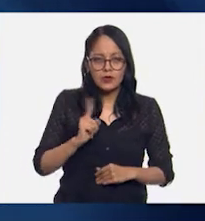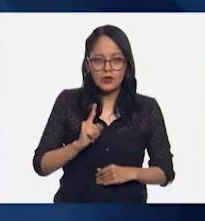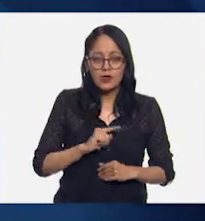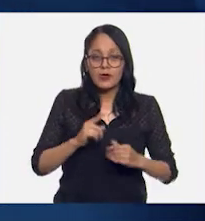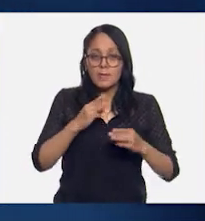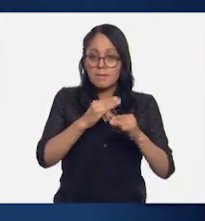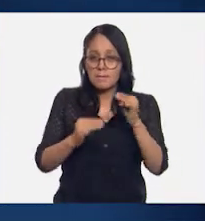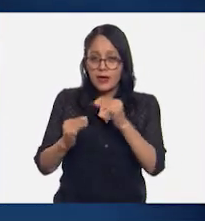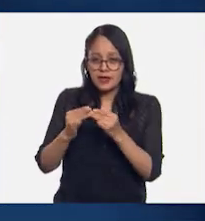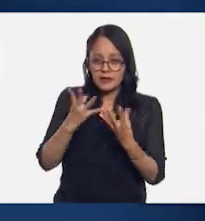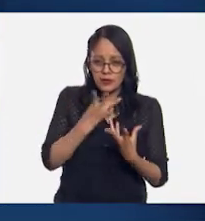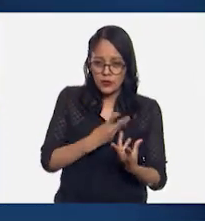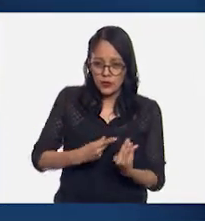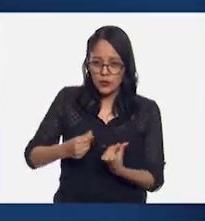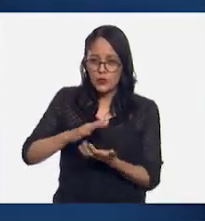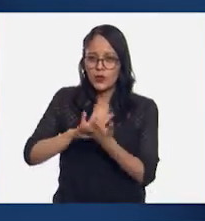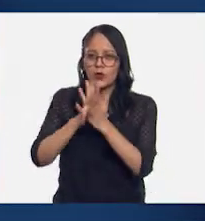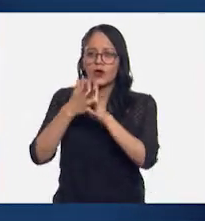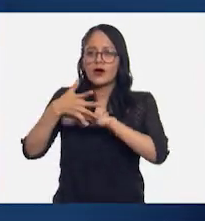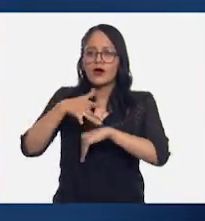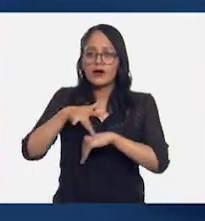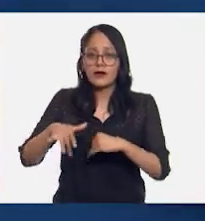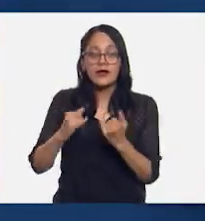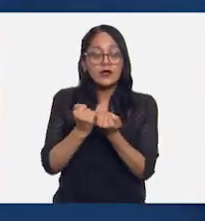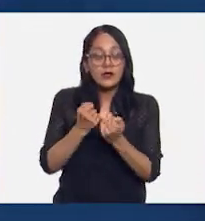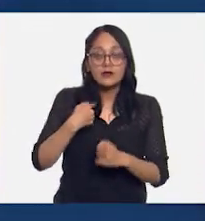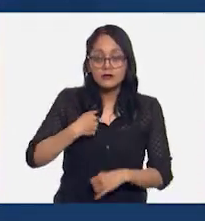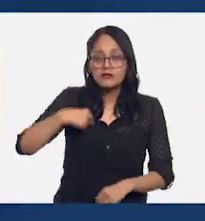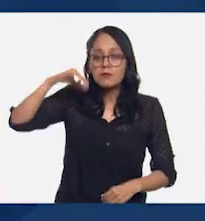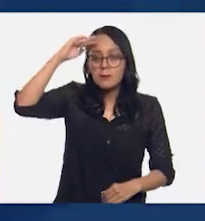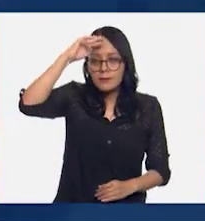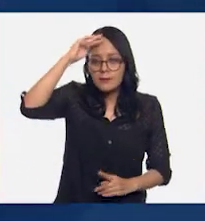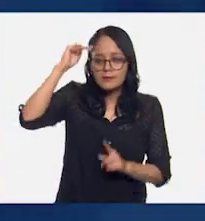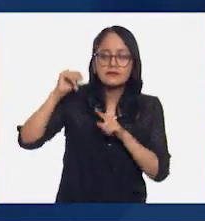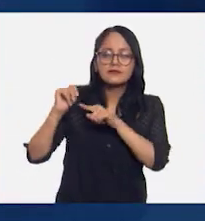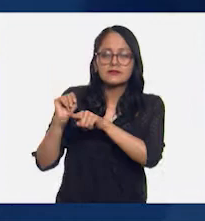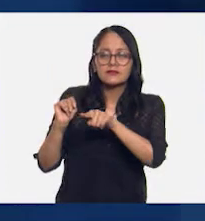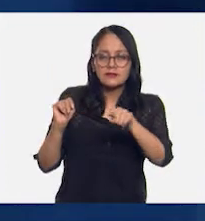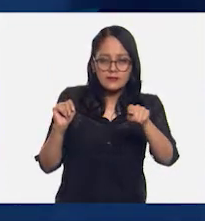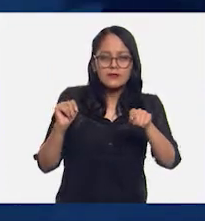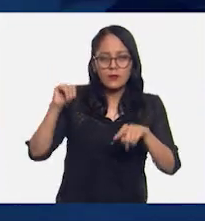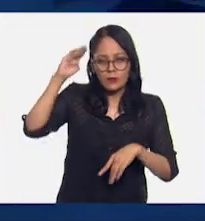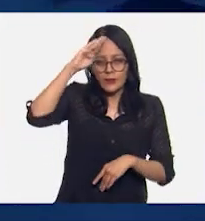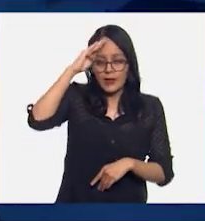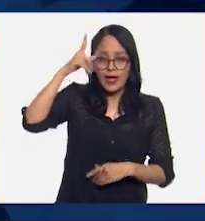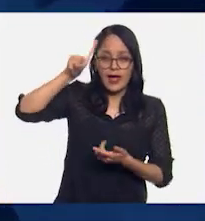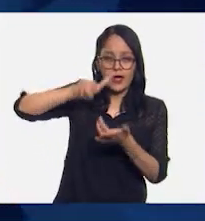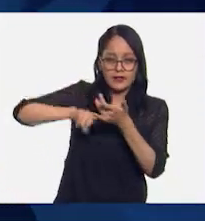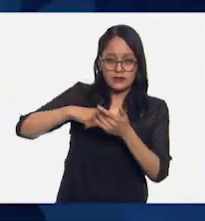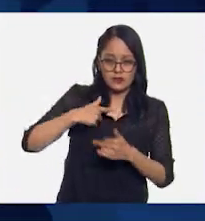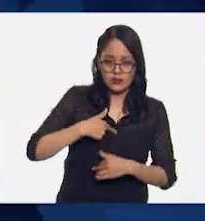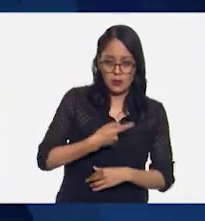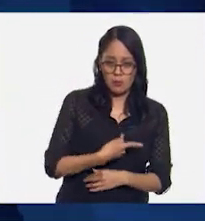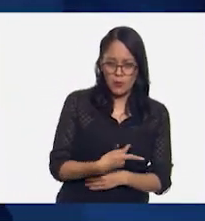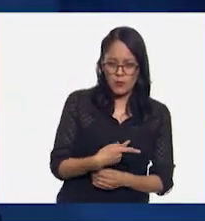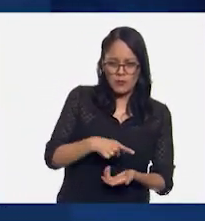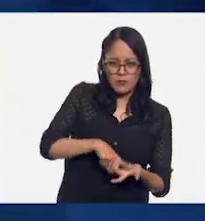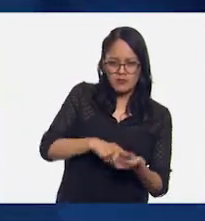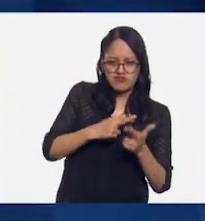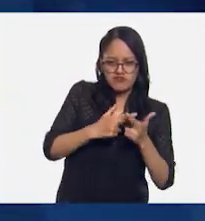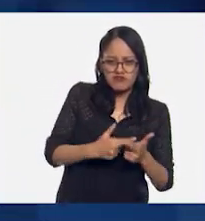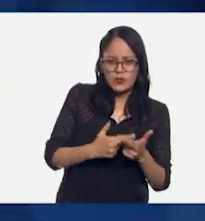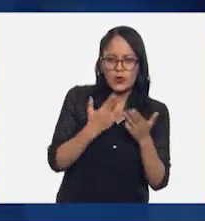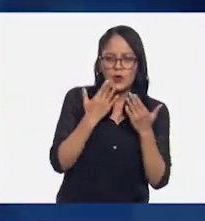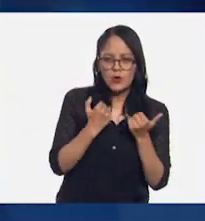materia. Estoy pensando en ti he aprendido que no hay tanta riqueza en mi miseria, silencioso